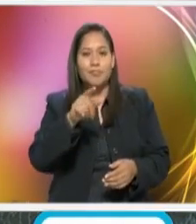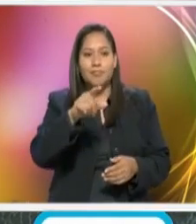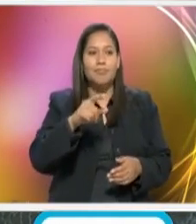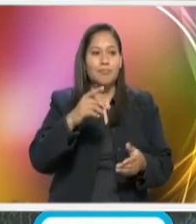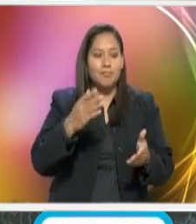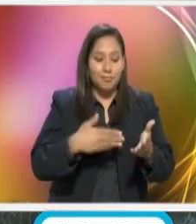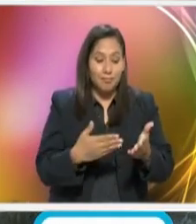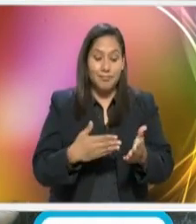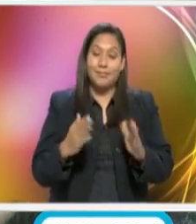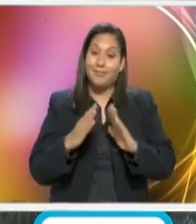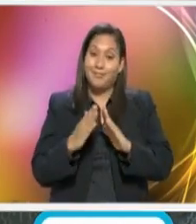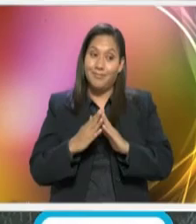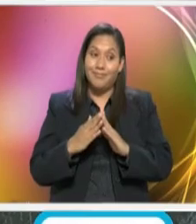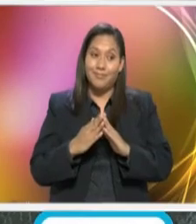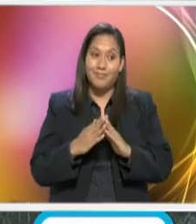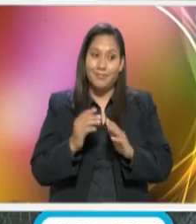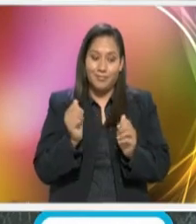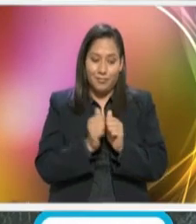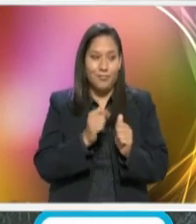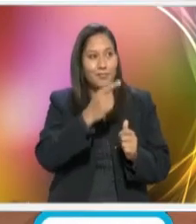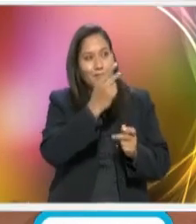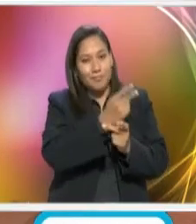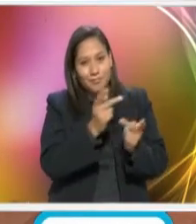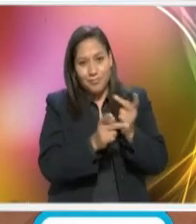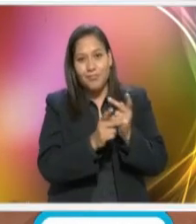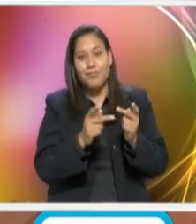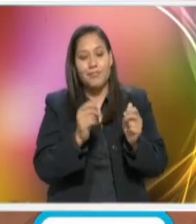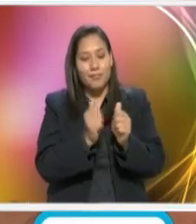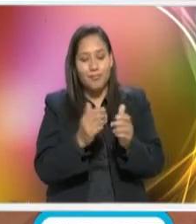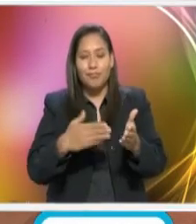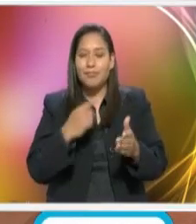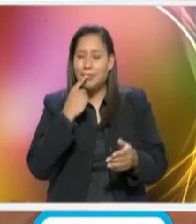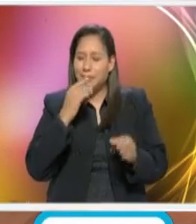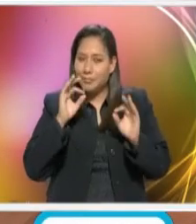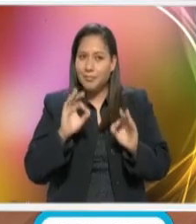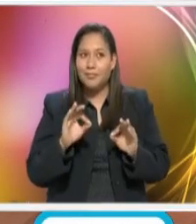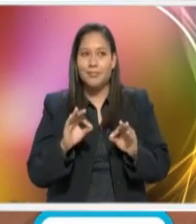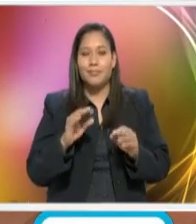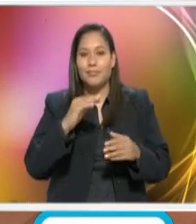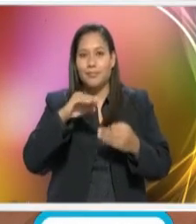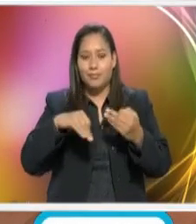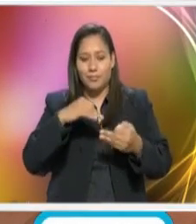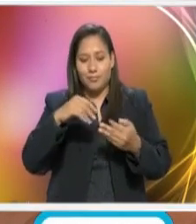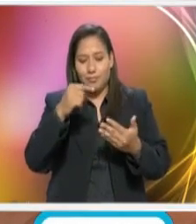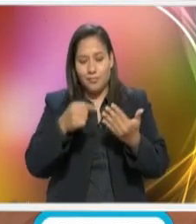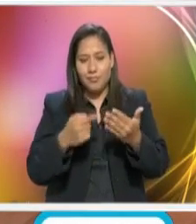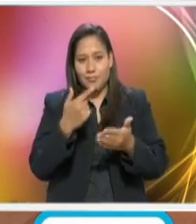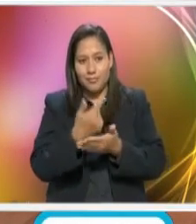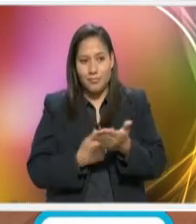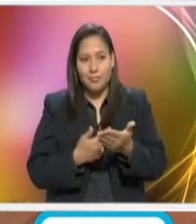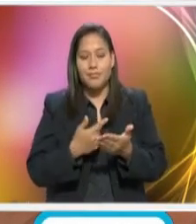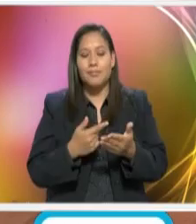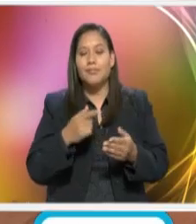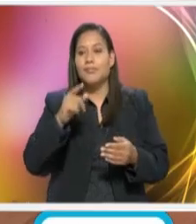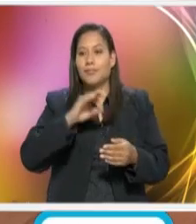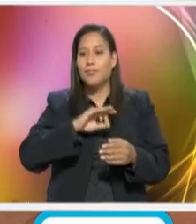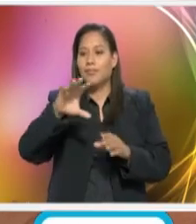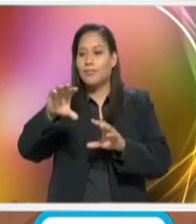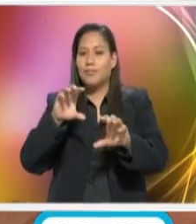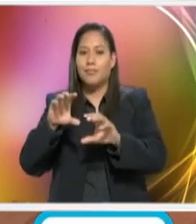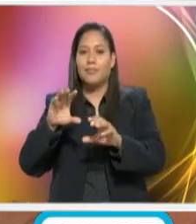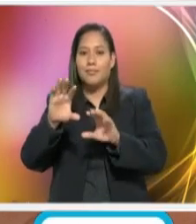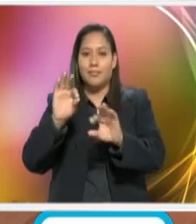sus recetas en casa con nuestros productos. Y con el mejor sazón, claro, que son todos los ingredientes y los alimentos que podemos encontrar